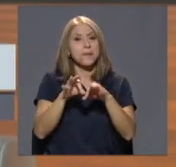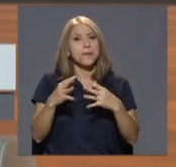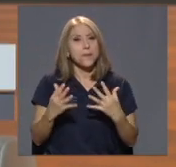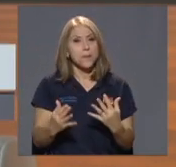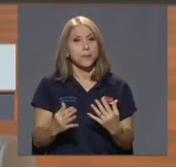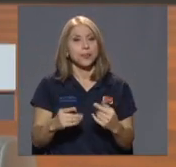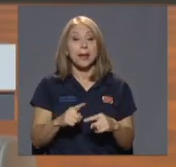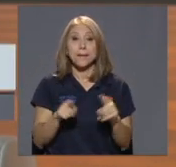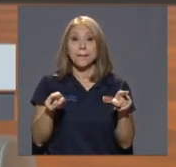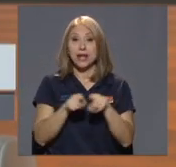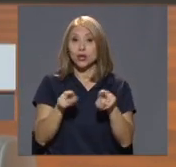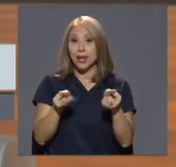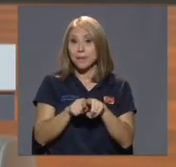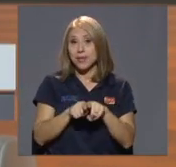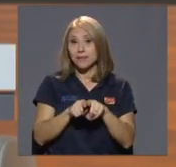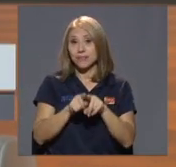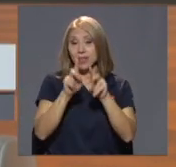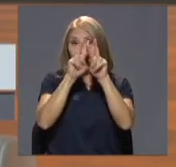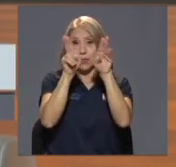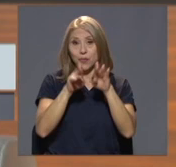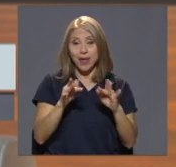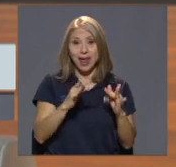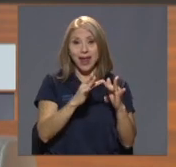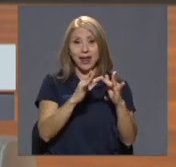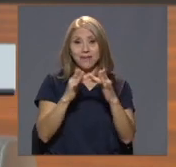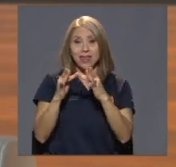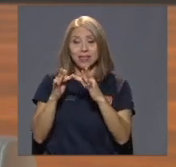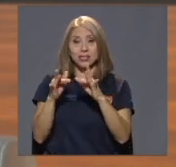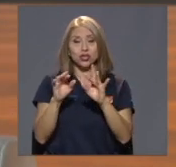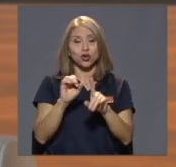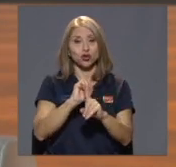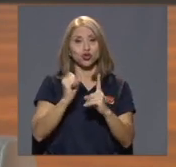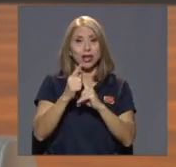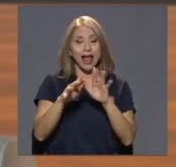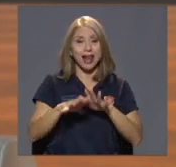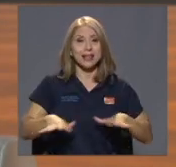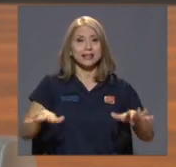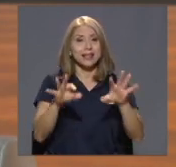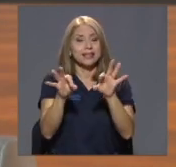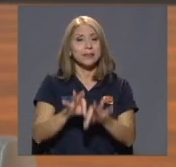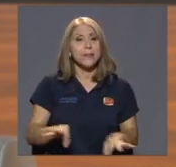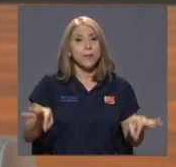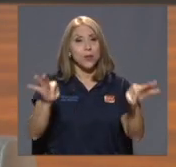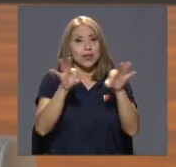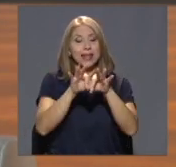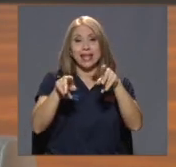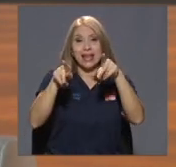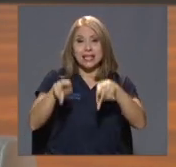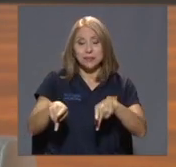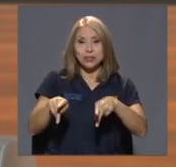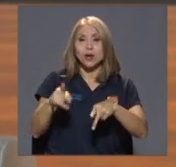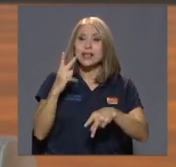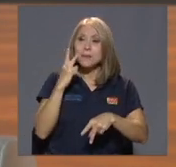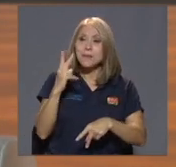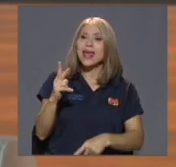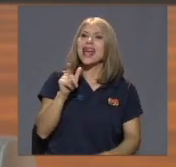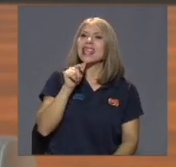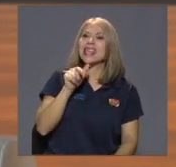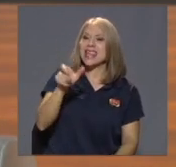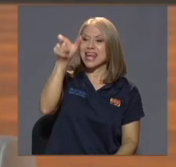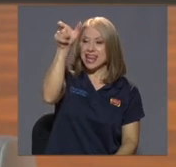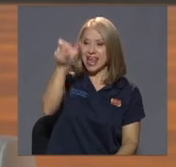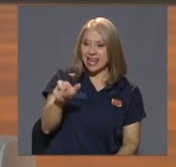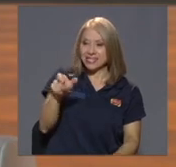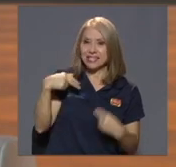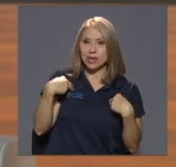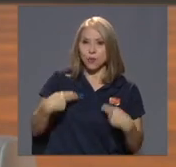también en redes sociales, por lo menos, es importante que las personas vean quién es ese ser humano que nos está